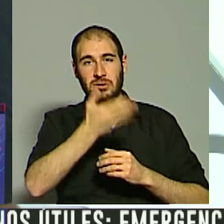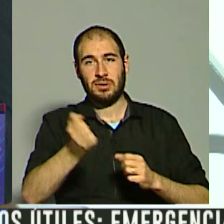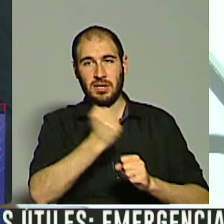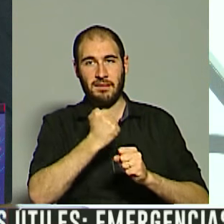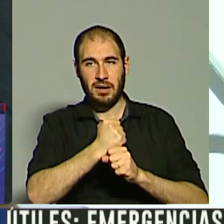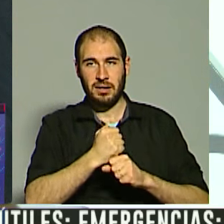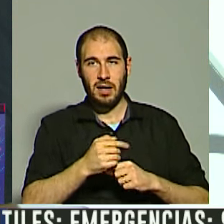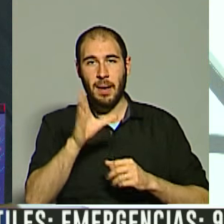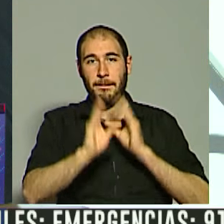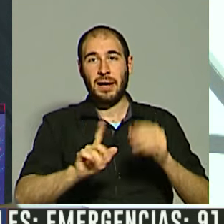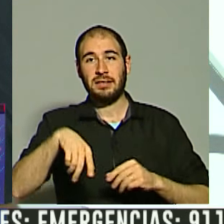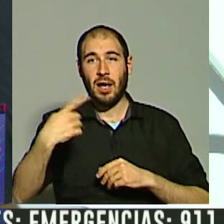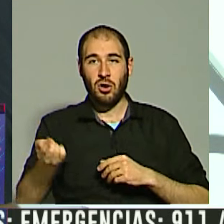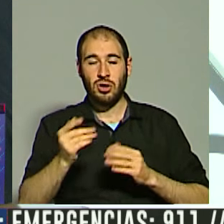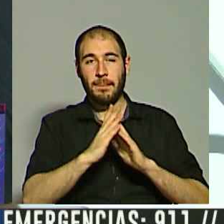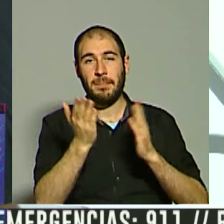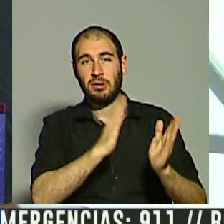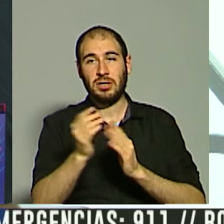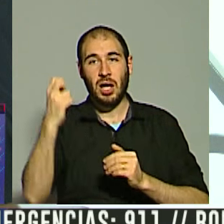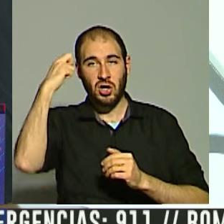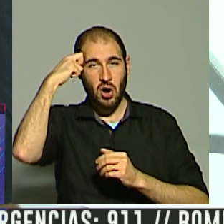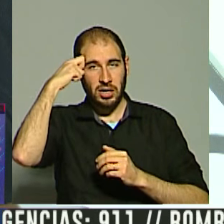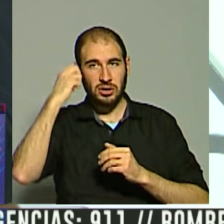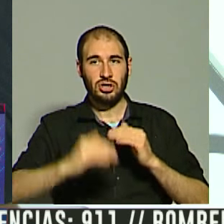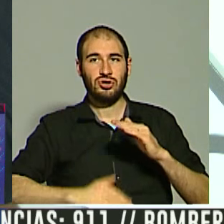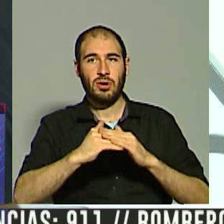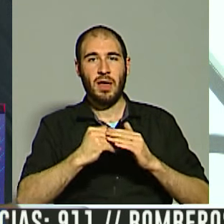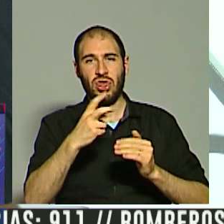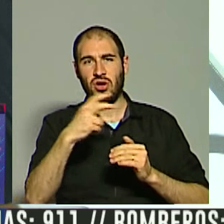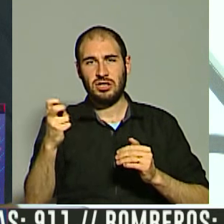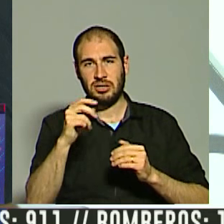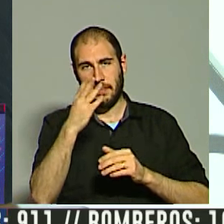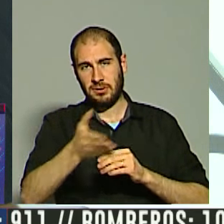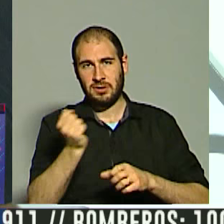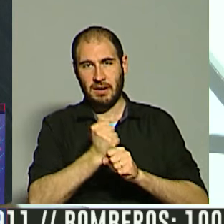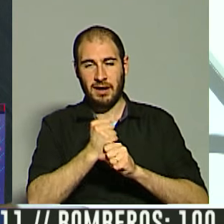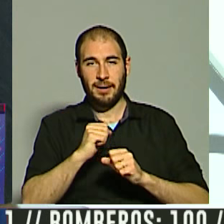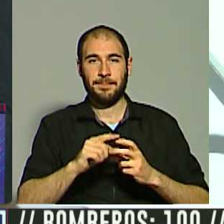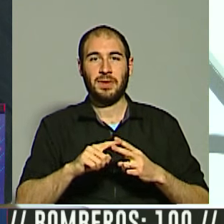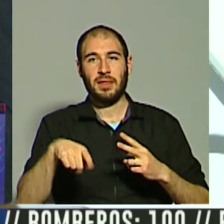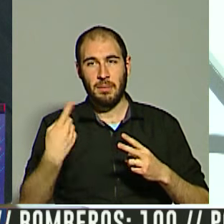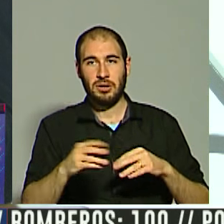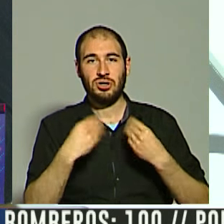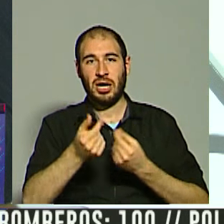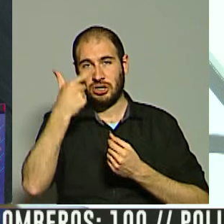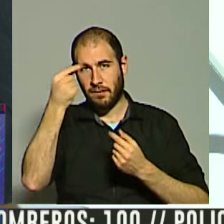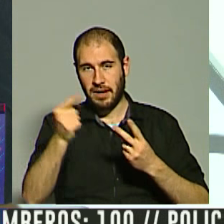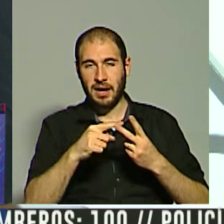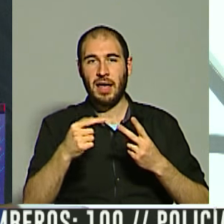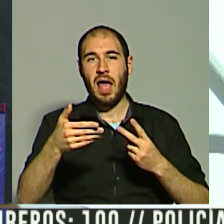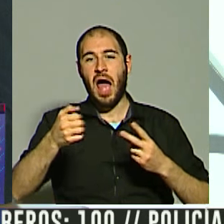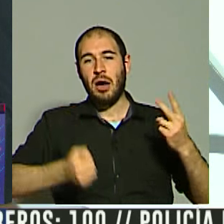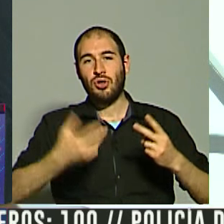empleados, cuando hay otros países que en bibliotecas de los congresos no tienen más de 200 empleados. Después, la cantidad de choferes, la cantidad de